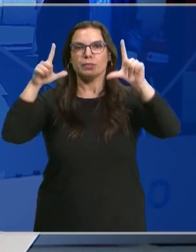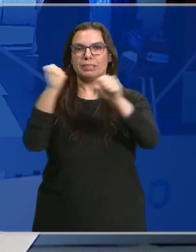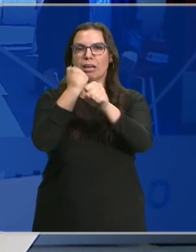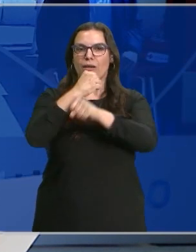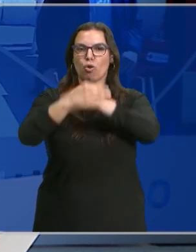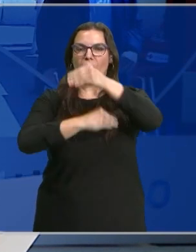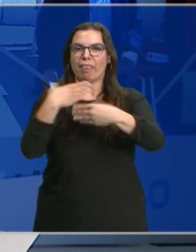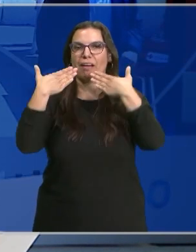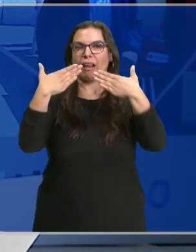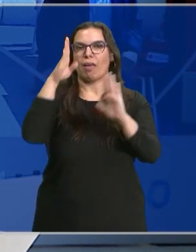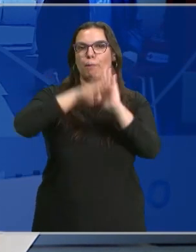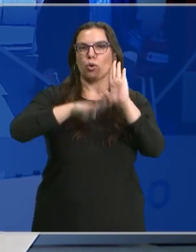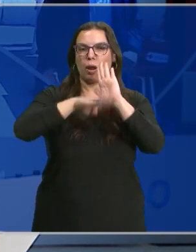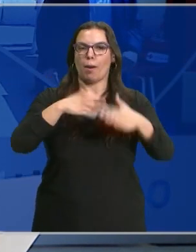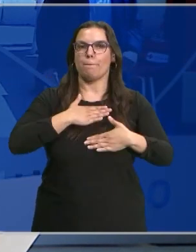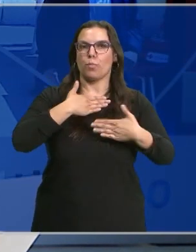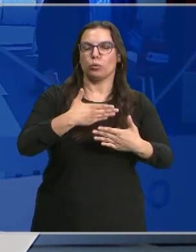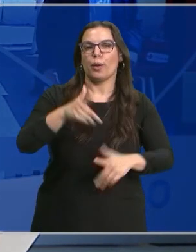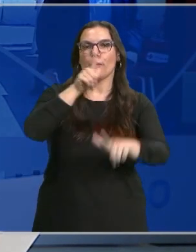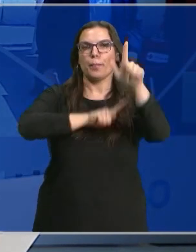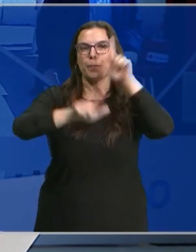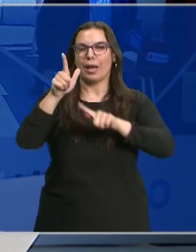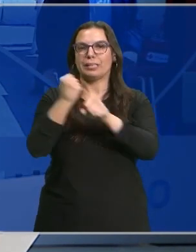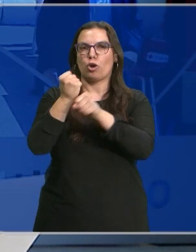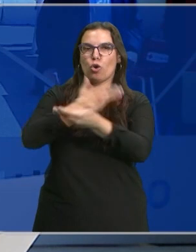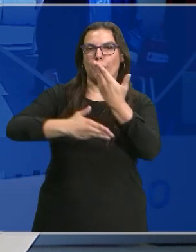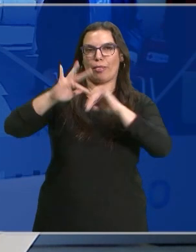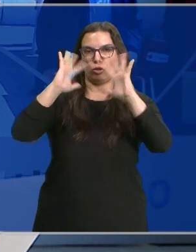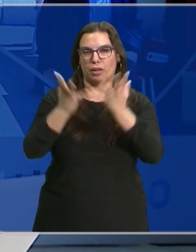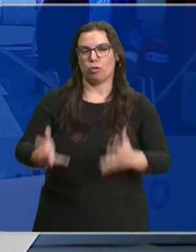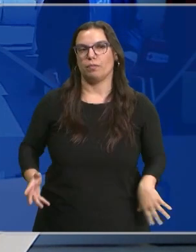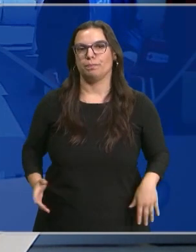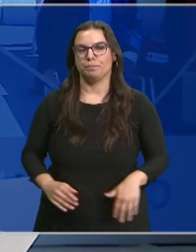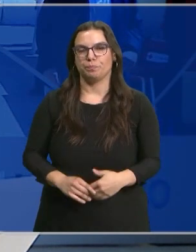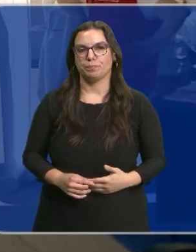mediante los programas de voluntariado y los viajes de cooperación internacional.